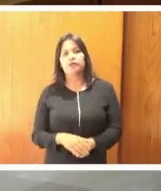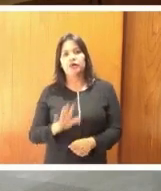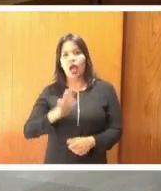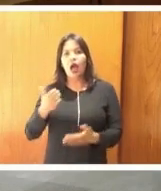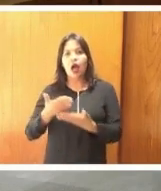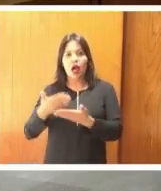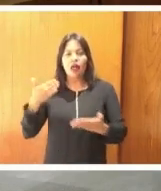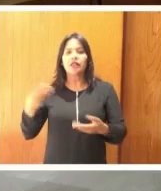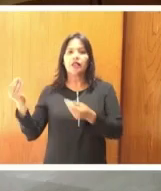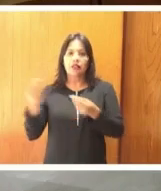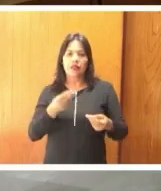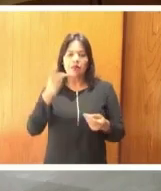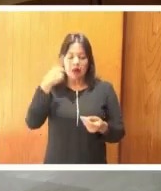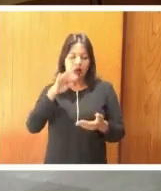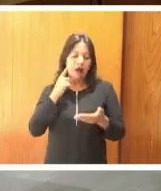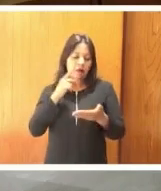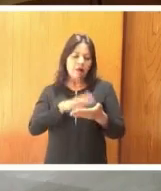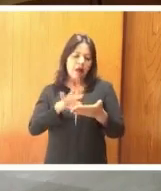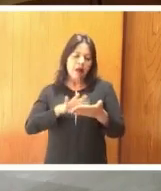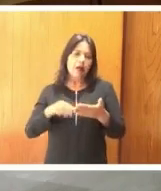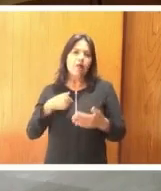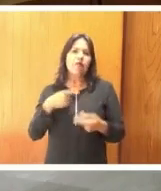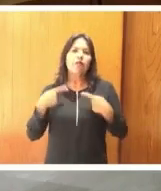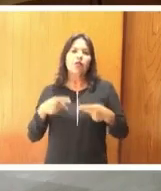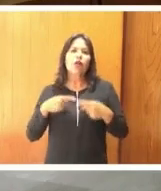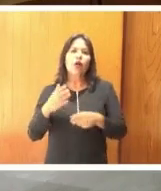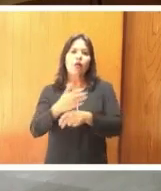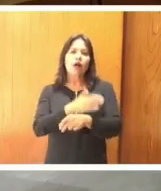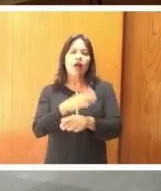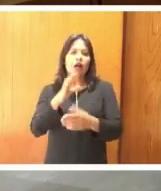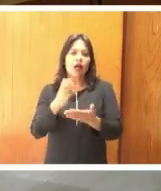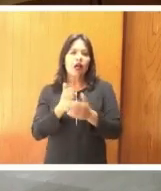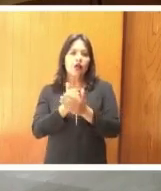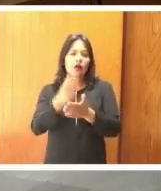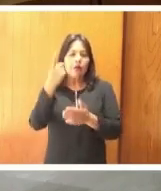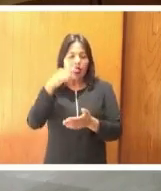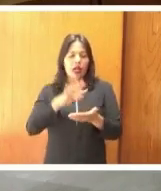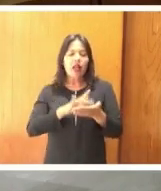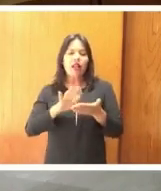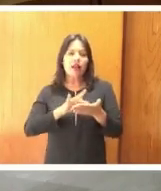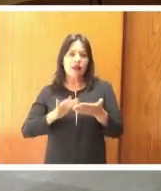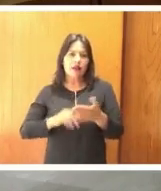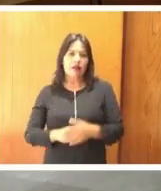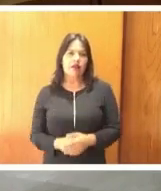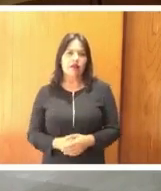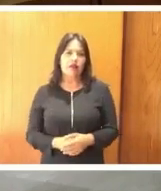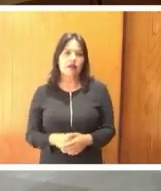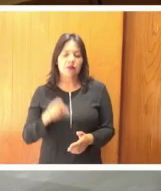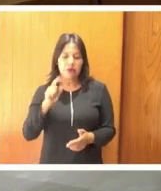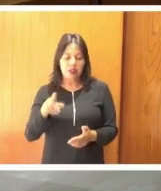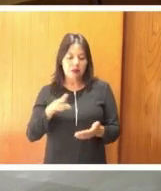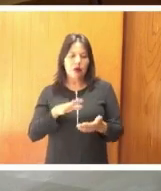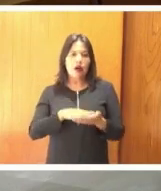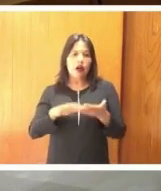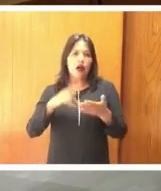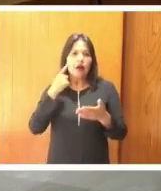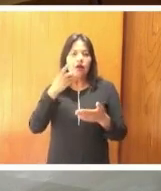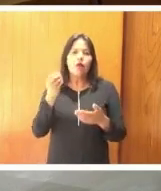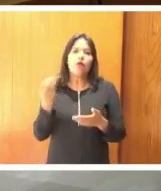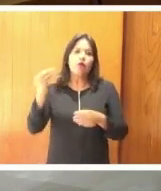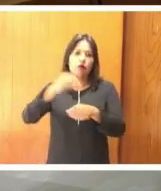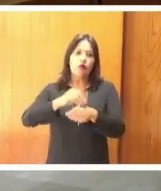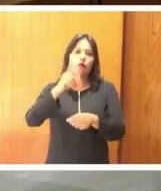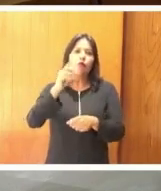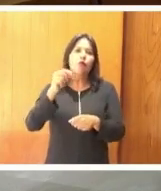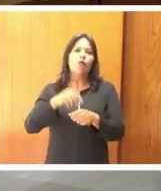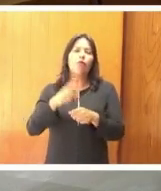secretario técnico, pido a mis colegas podamos omitir su lectura y en este apartado propongo agregar un punto al orden del día